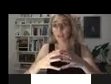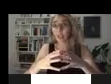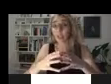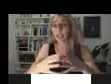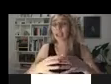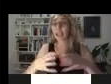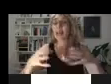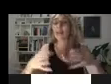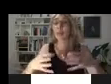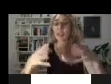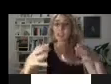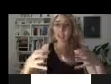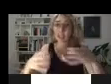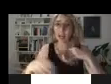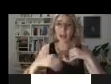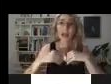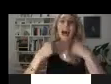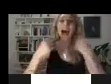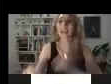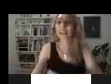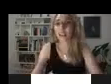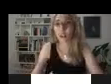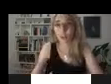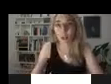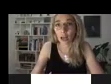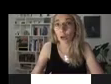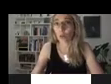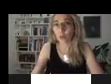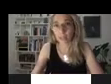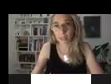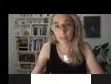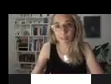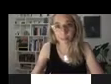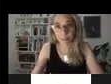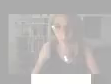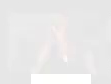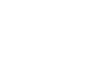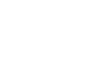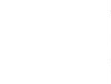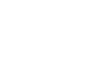el campo digital ha crecido aún más.